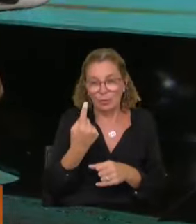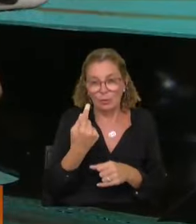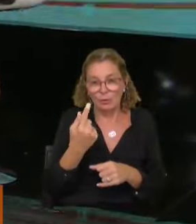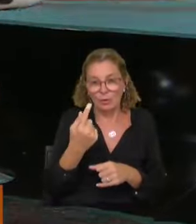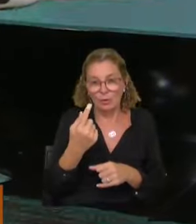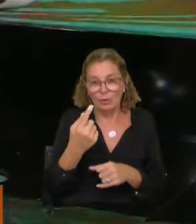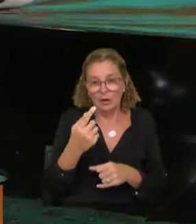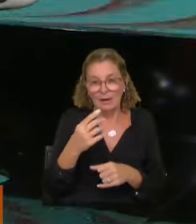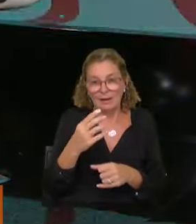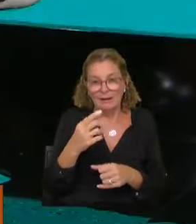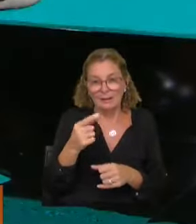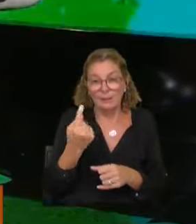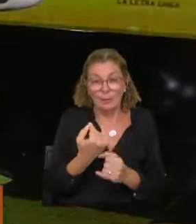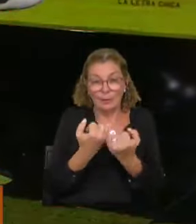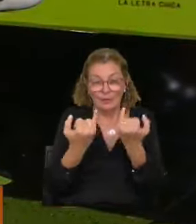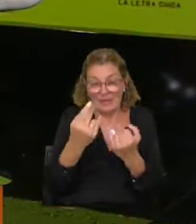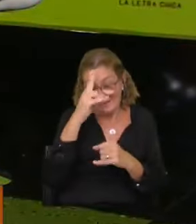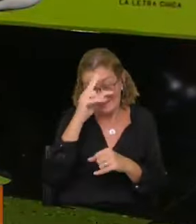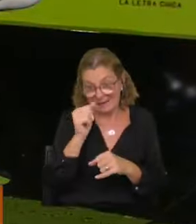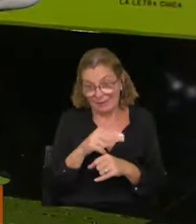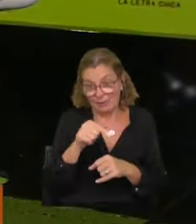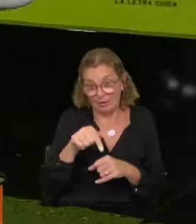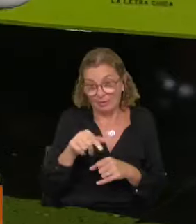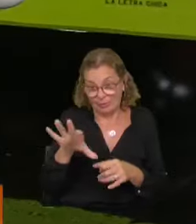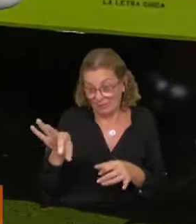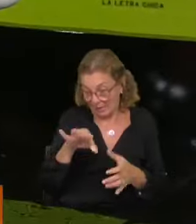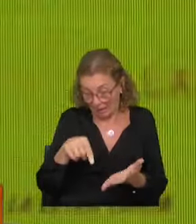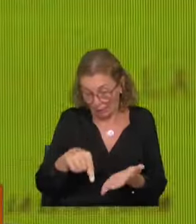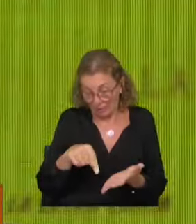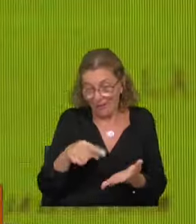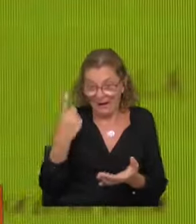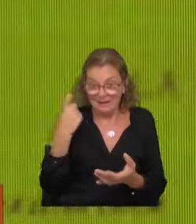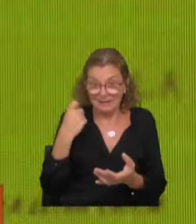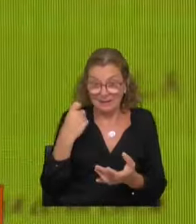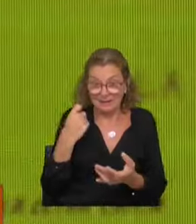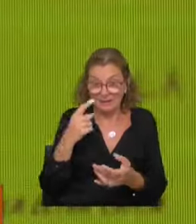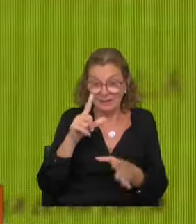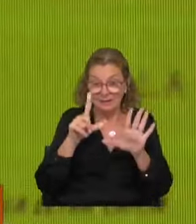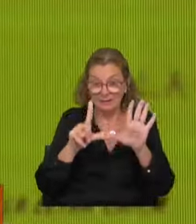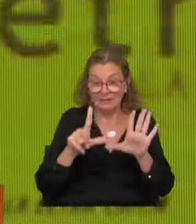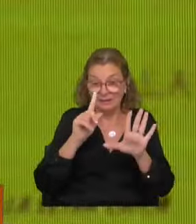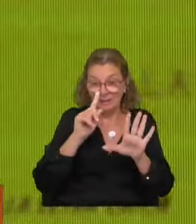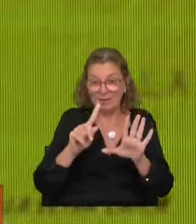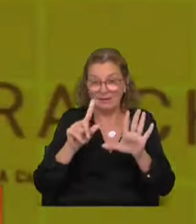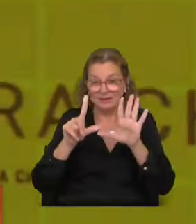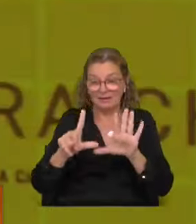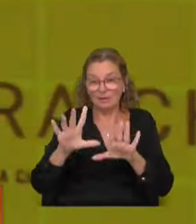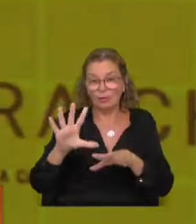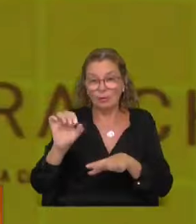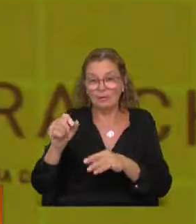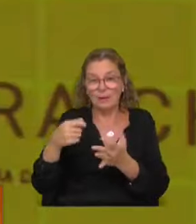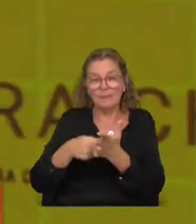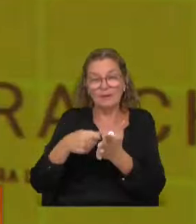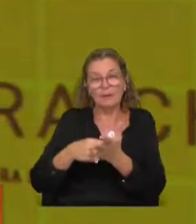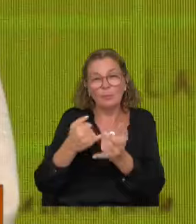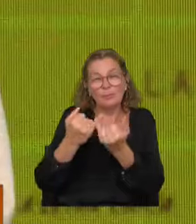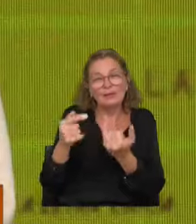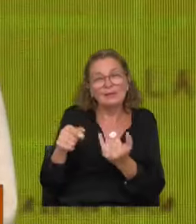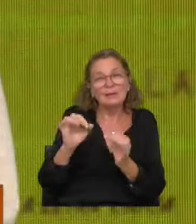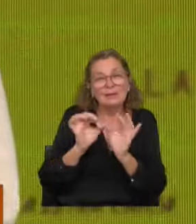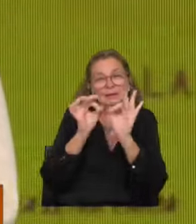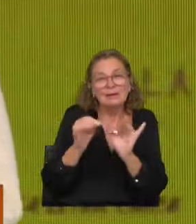psiquiátrica el costo por día de internación esto sacado a ayer son 7750 pesos por día ahora Llevo este